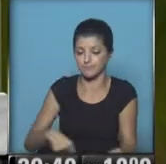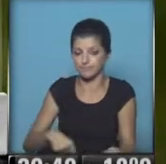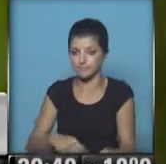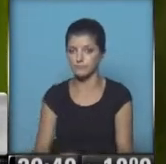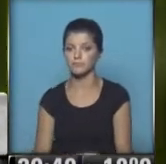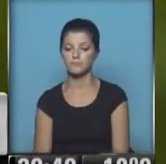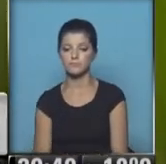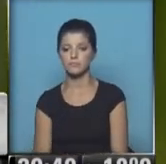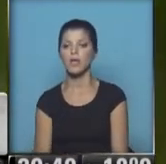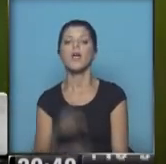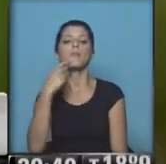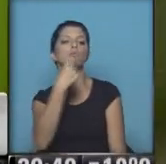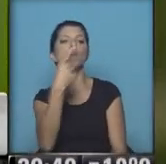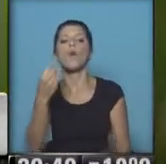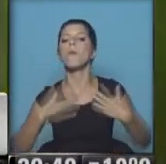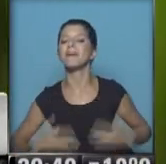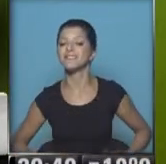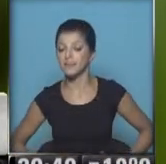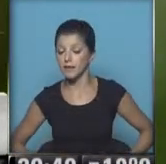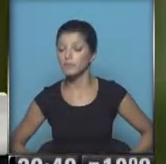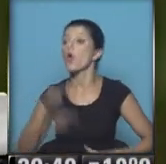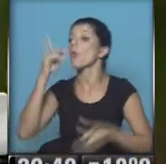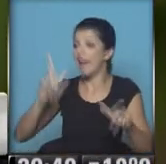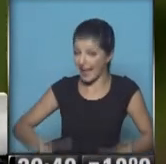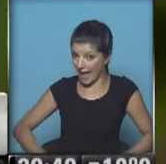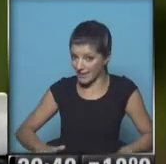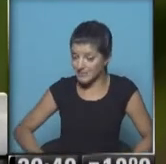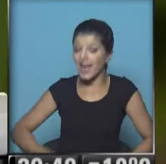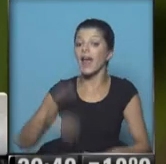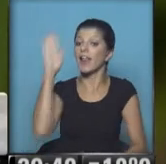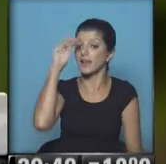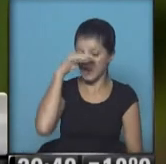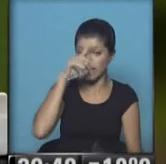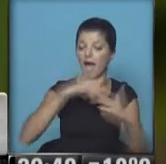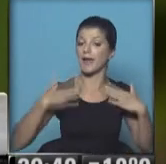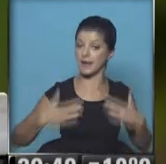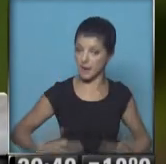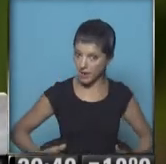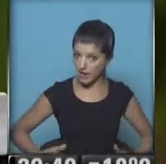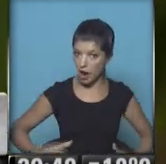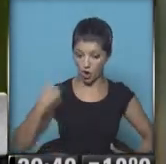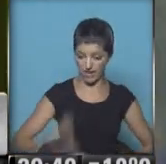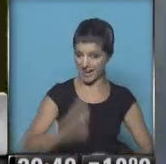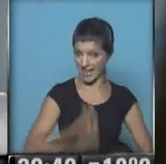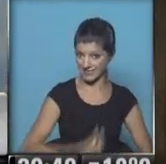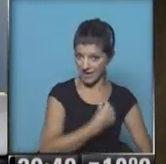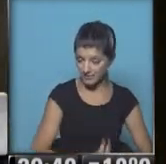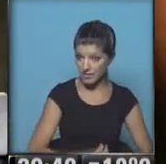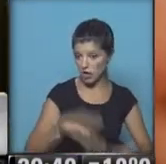qué? Con una calza negra. Una remerita con unas rayitas